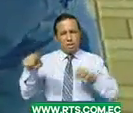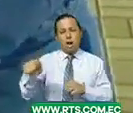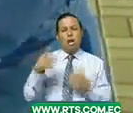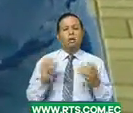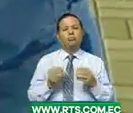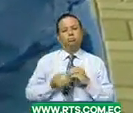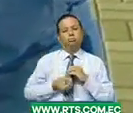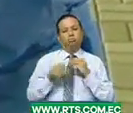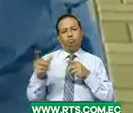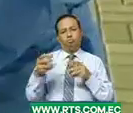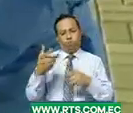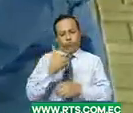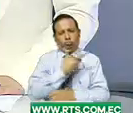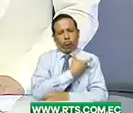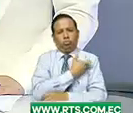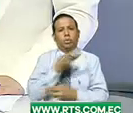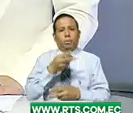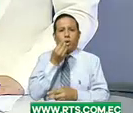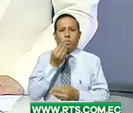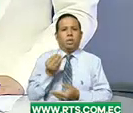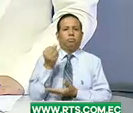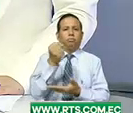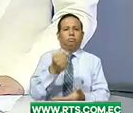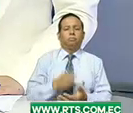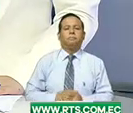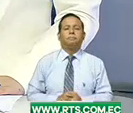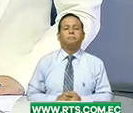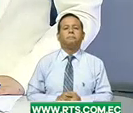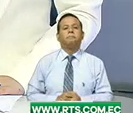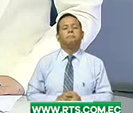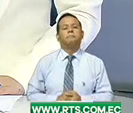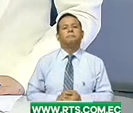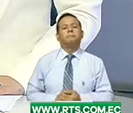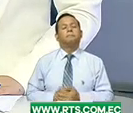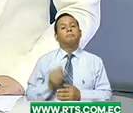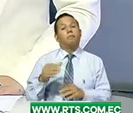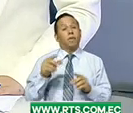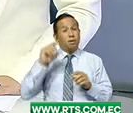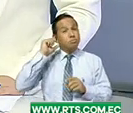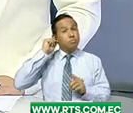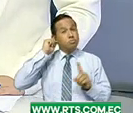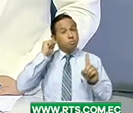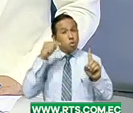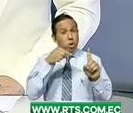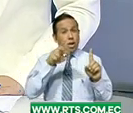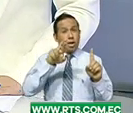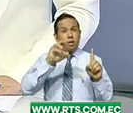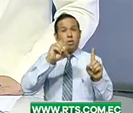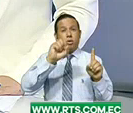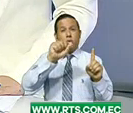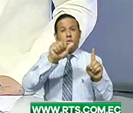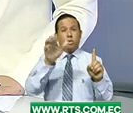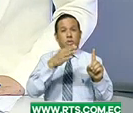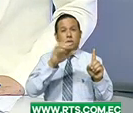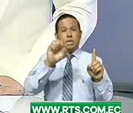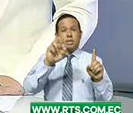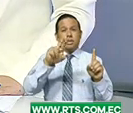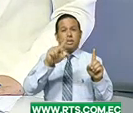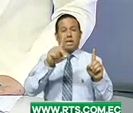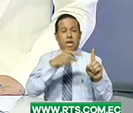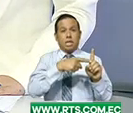Julio Gurumendi. Por la frase dicha por la asambleísta de Pachacuti, Rosa Cerda, sobre